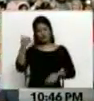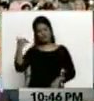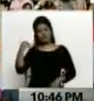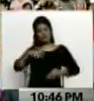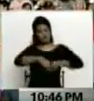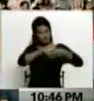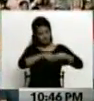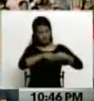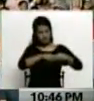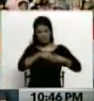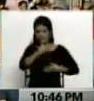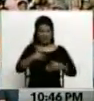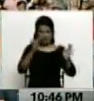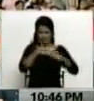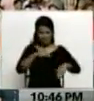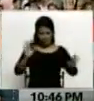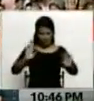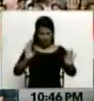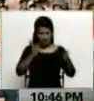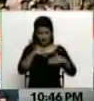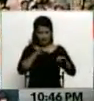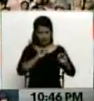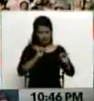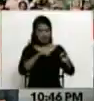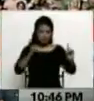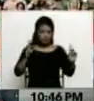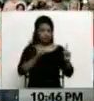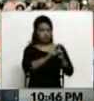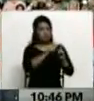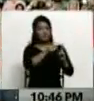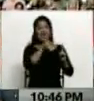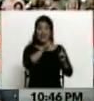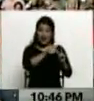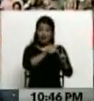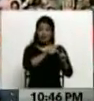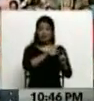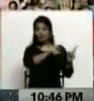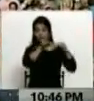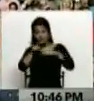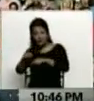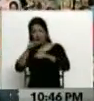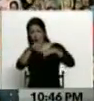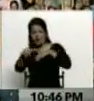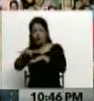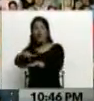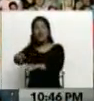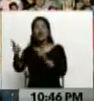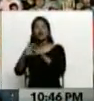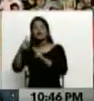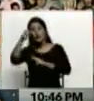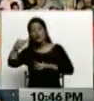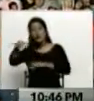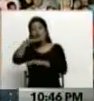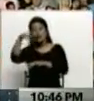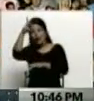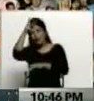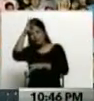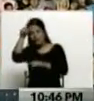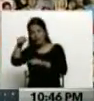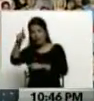presidente que amanecimos orillas del río arauca Que conoció los indios yaruros y cuibas y la